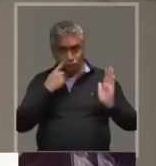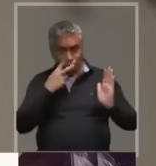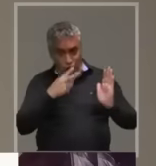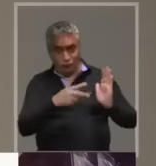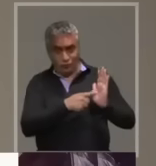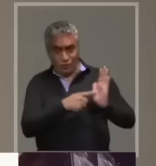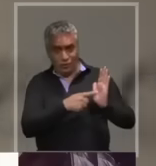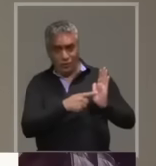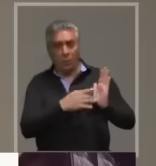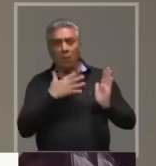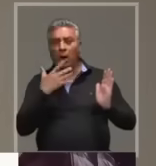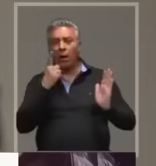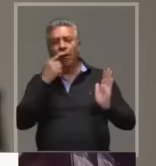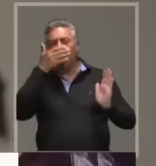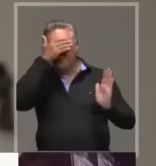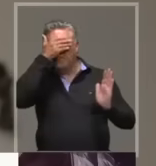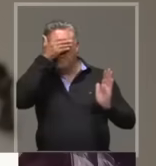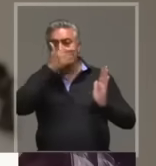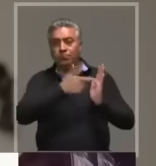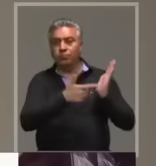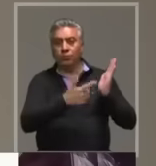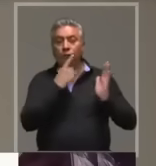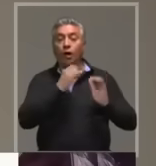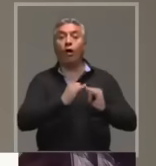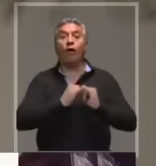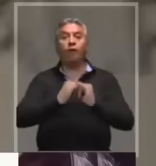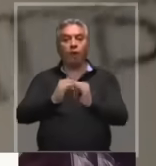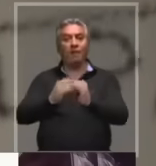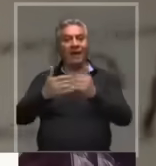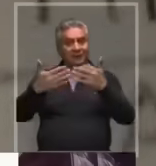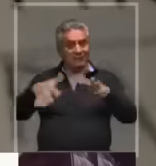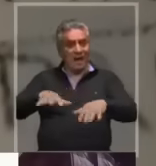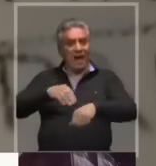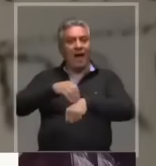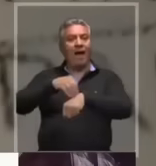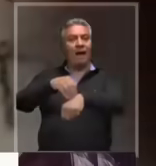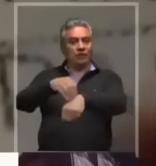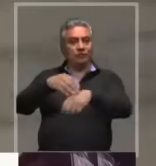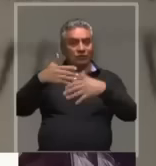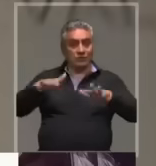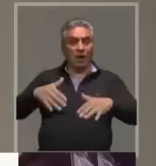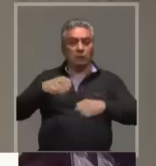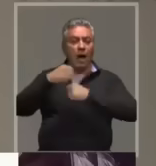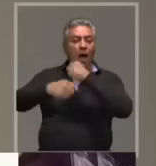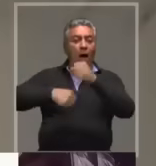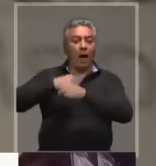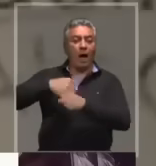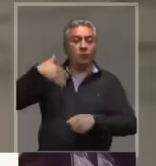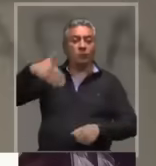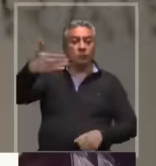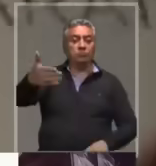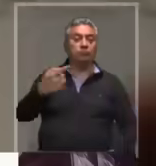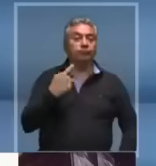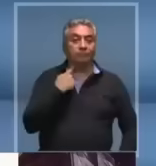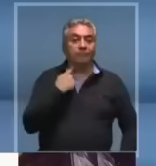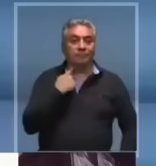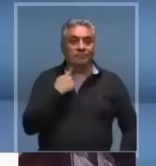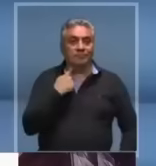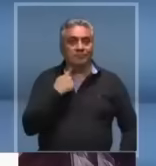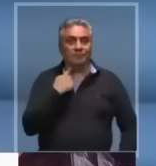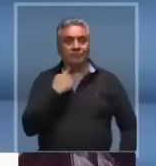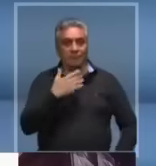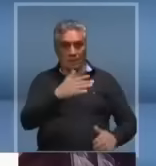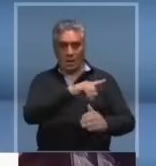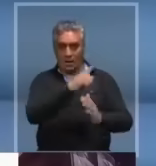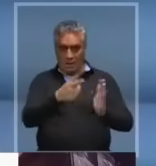prestó atención a un informe que vaticinaba el desastre que terminó ocurriendo años después. Si a mí me hubiesen